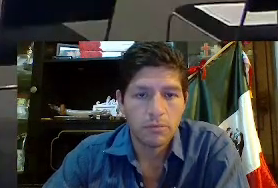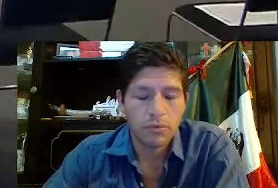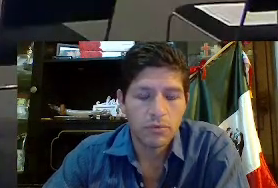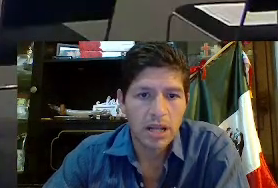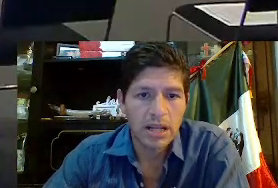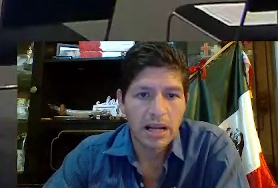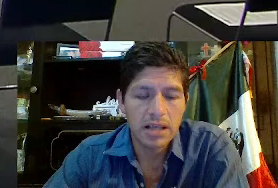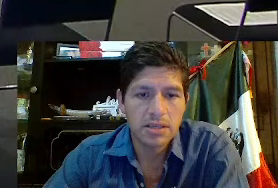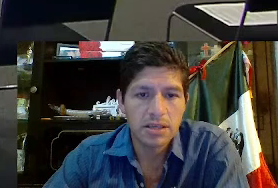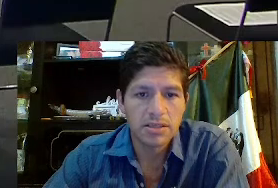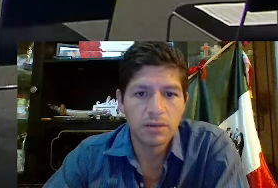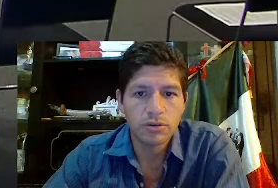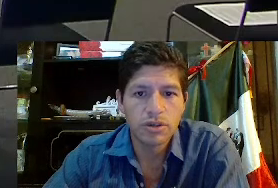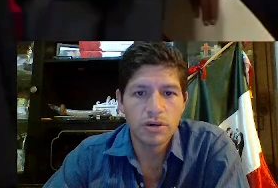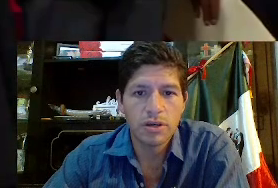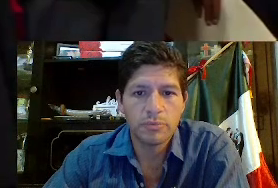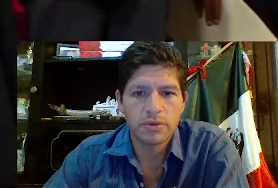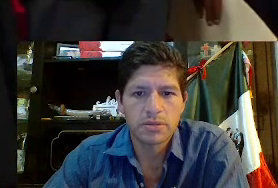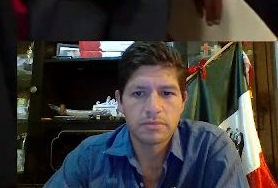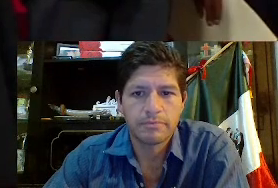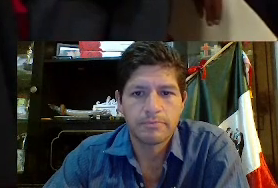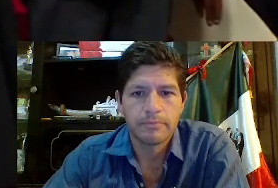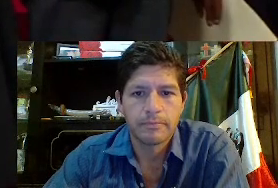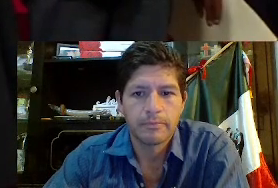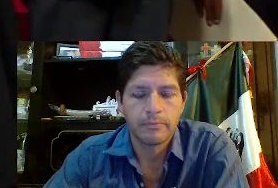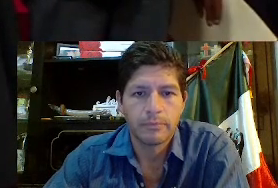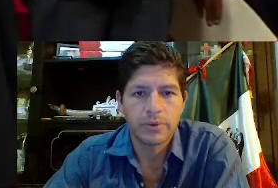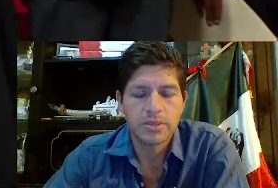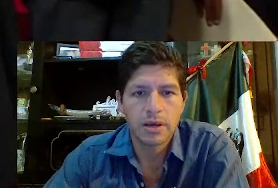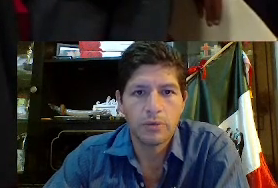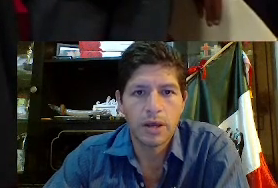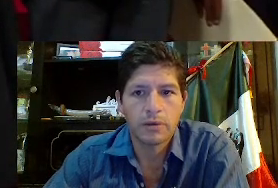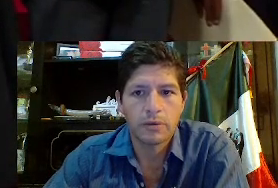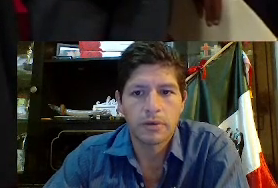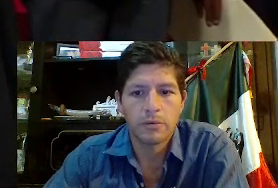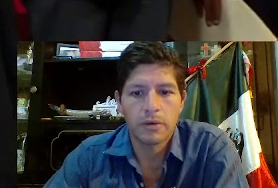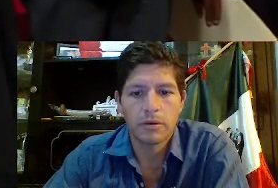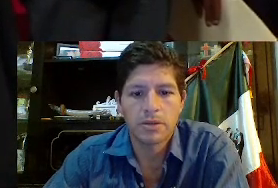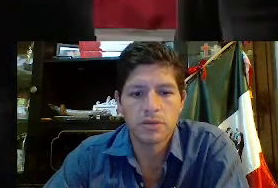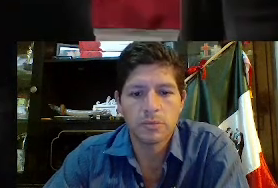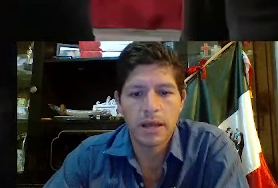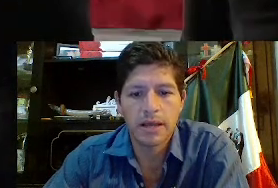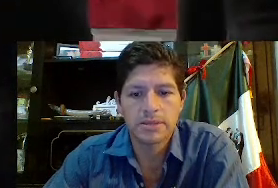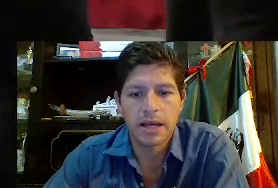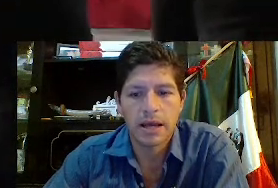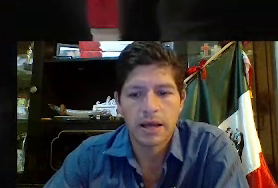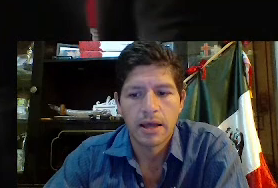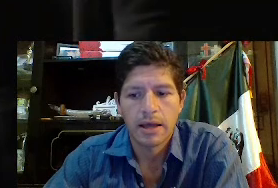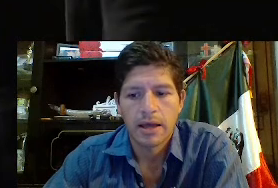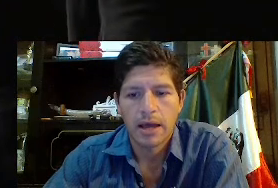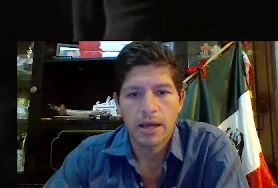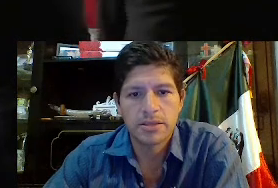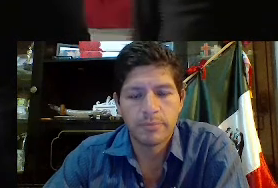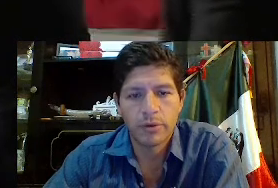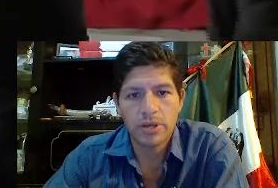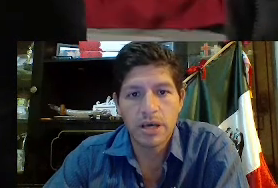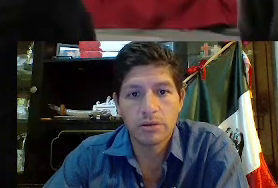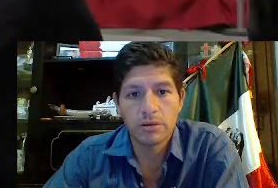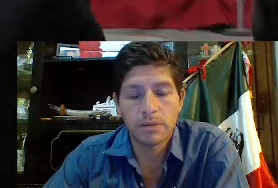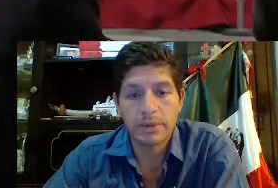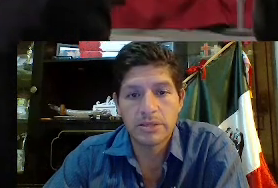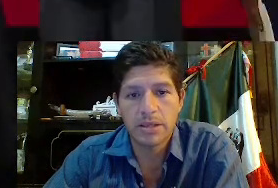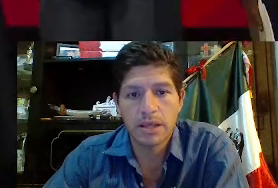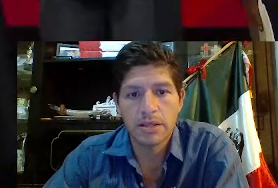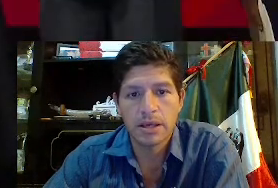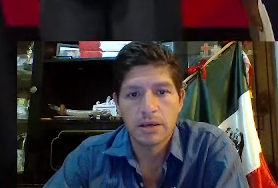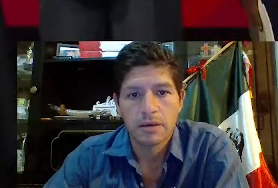Tienen un gran alcance y distribución y pues qué bueno que se sumen a este proyecto